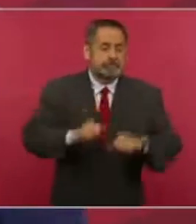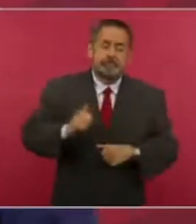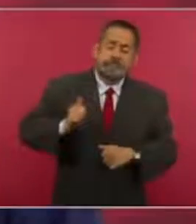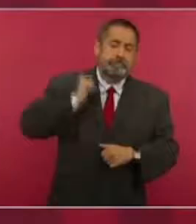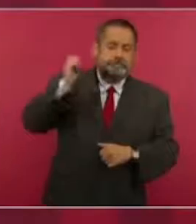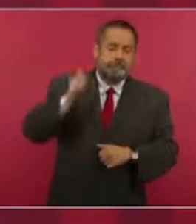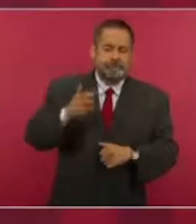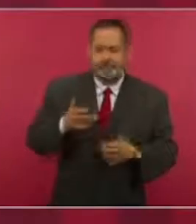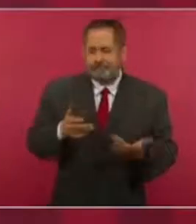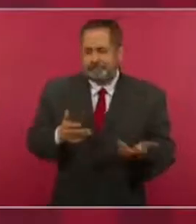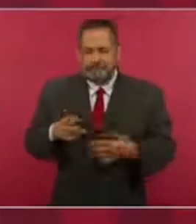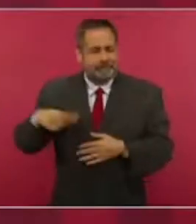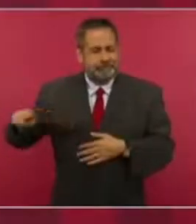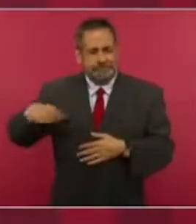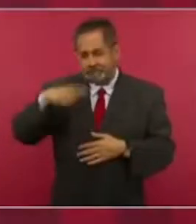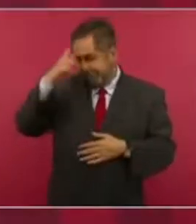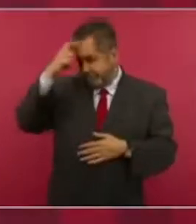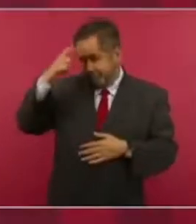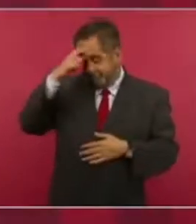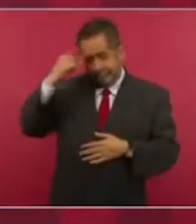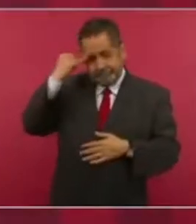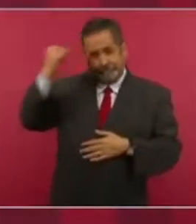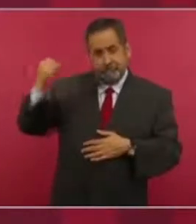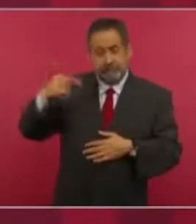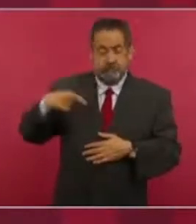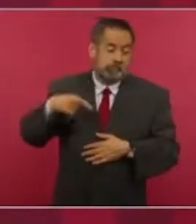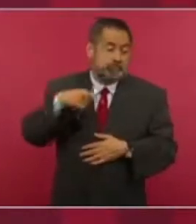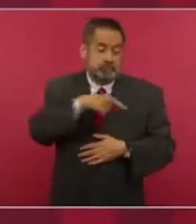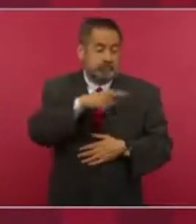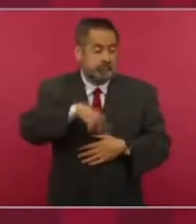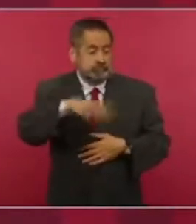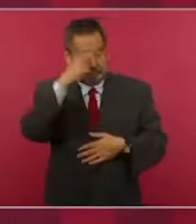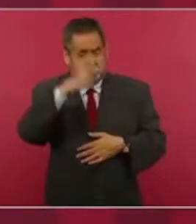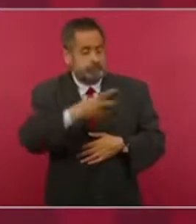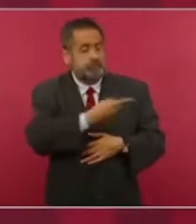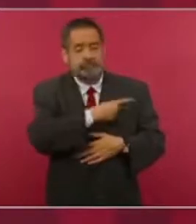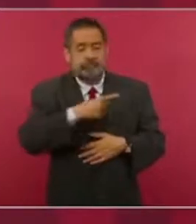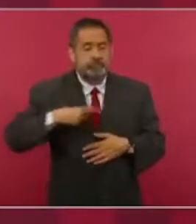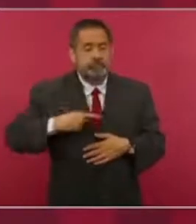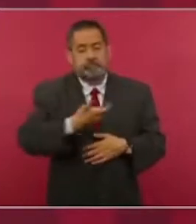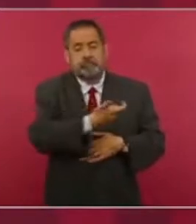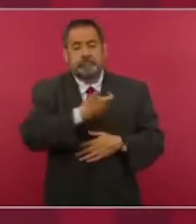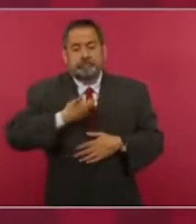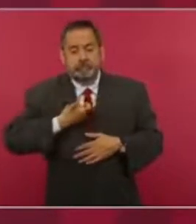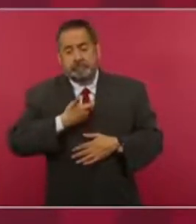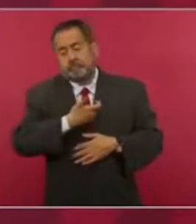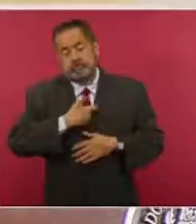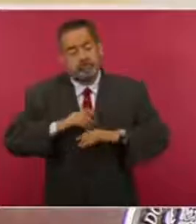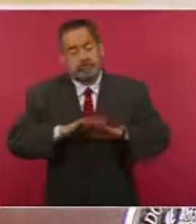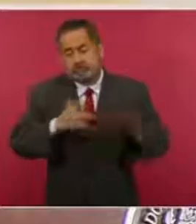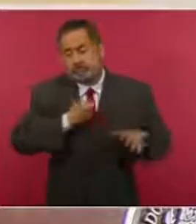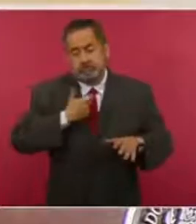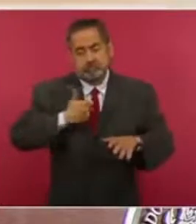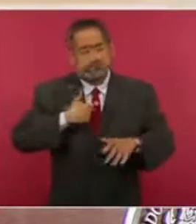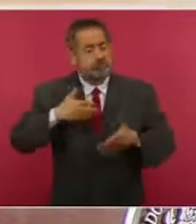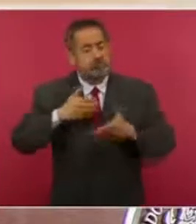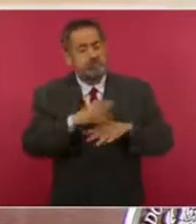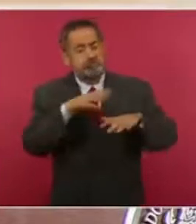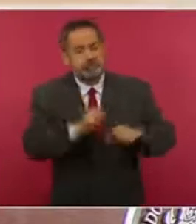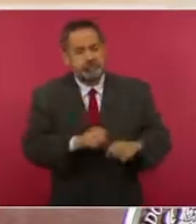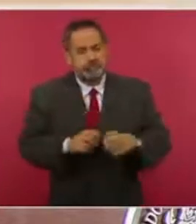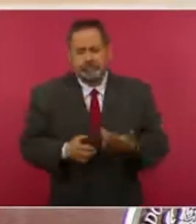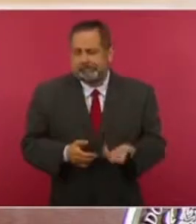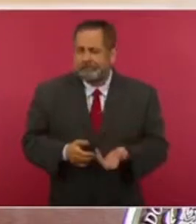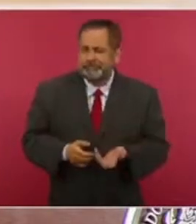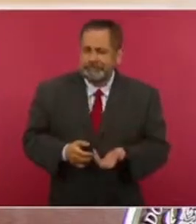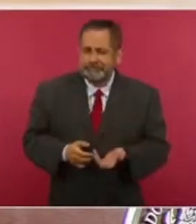inventaron de que los mexicanos teníamos deudas con ellos. Entre esas